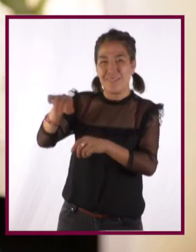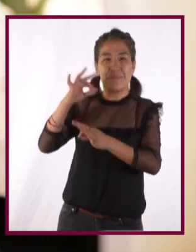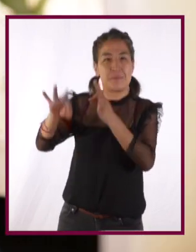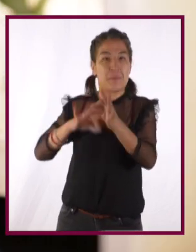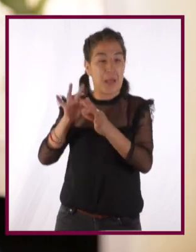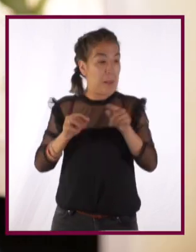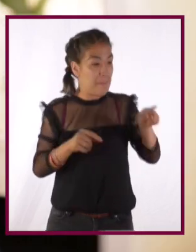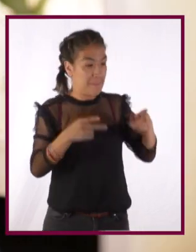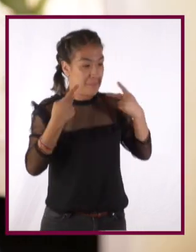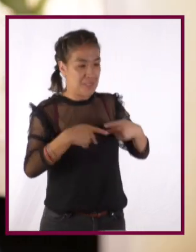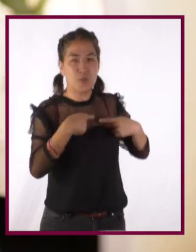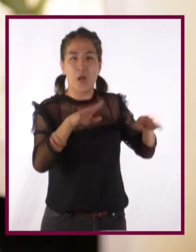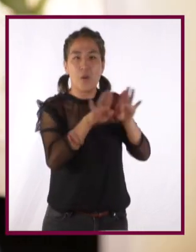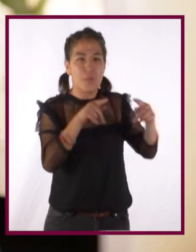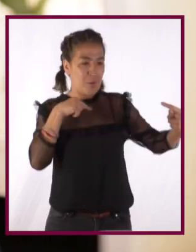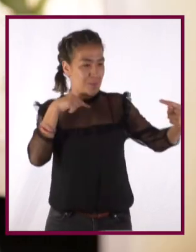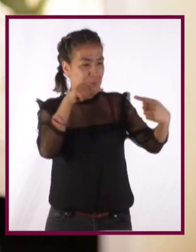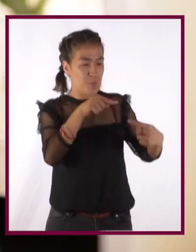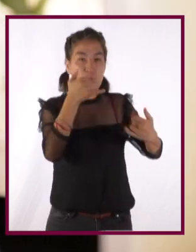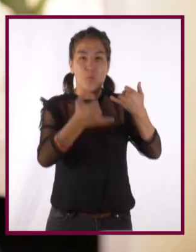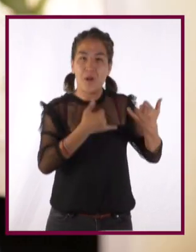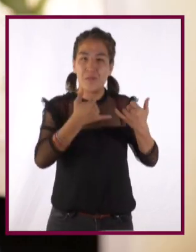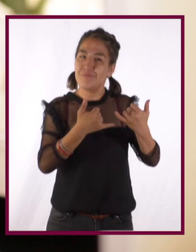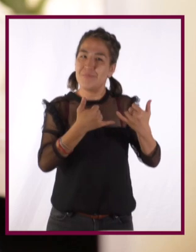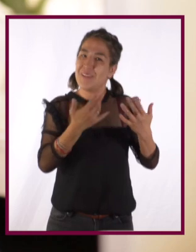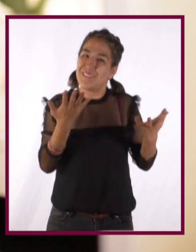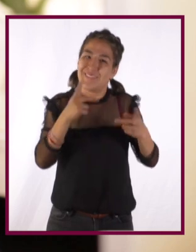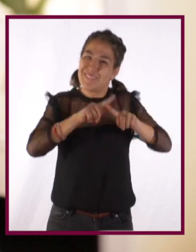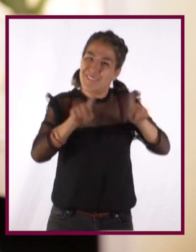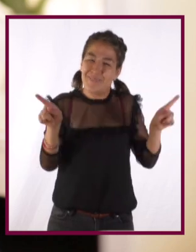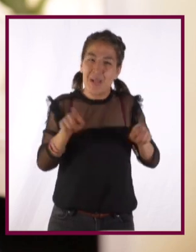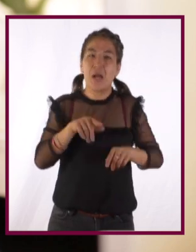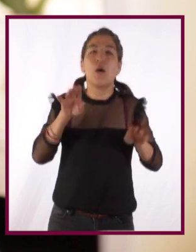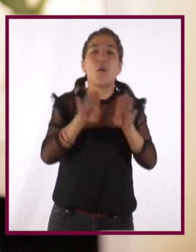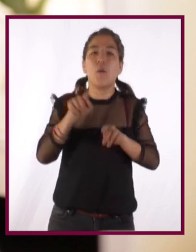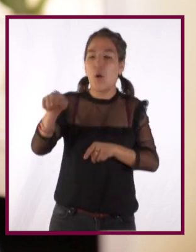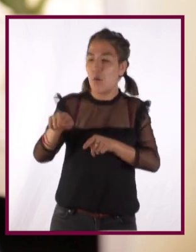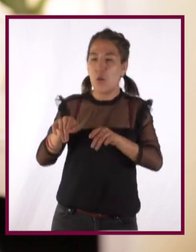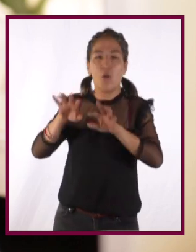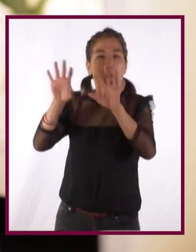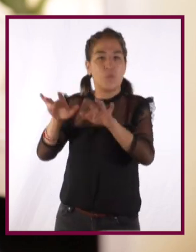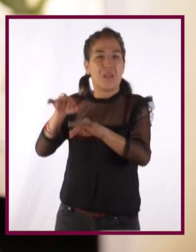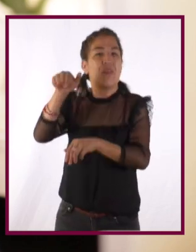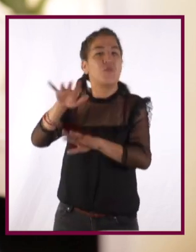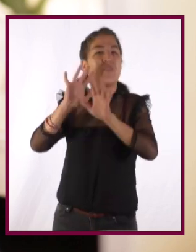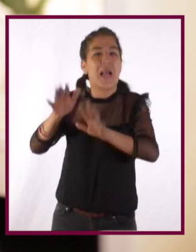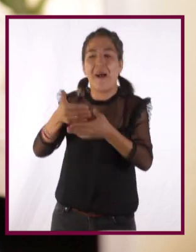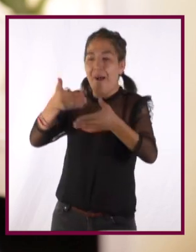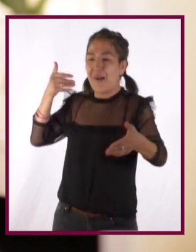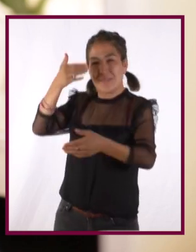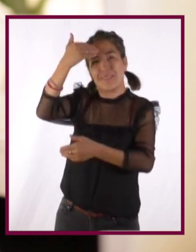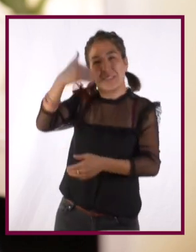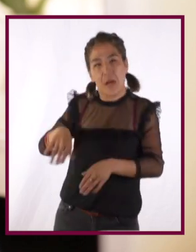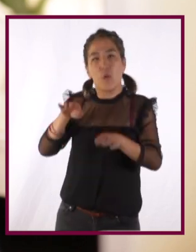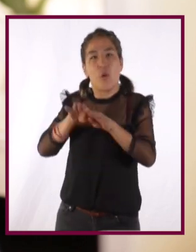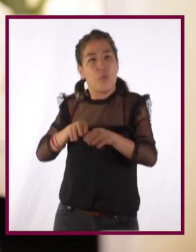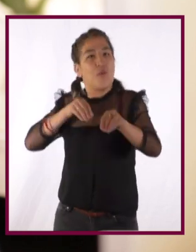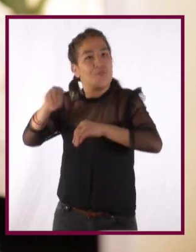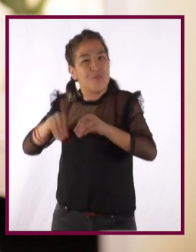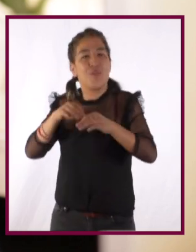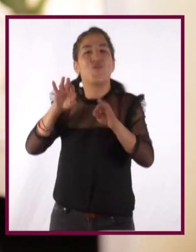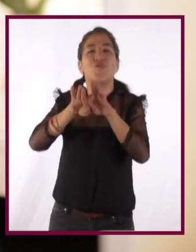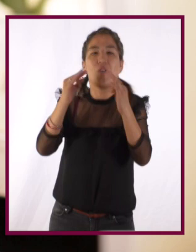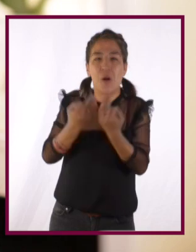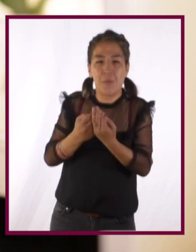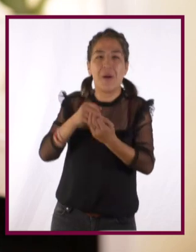la persona que está jugando, ¿no? La computadora está programada para seguir cierta línea. Ajá. El algoritmo nos